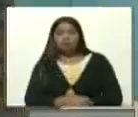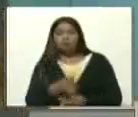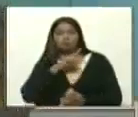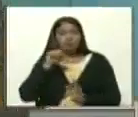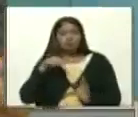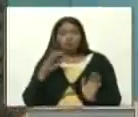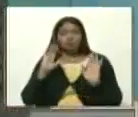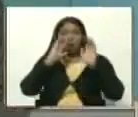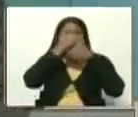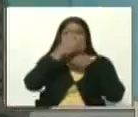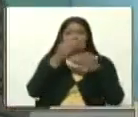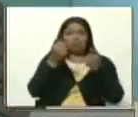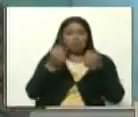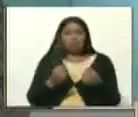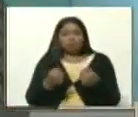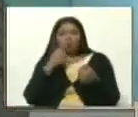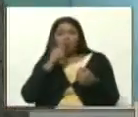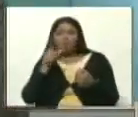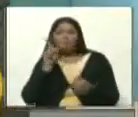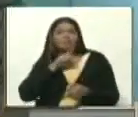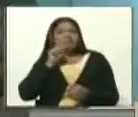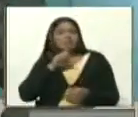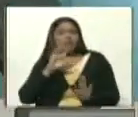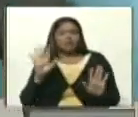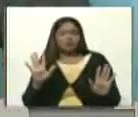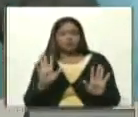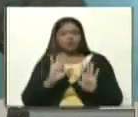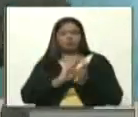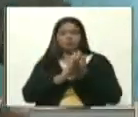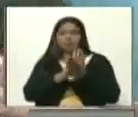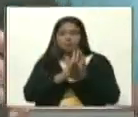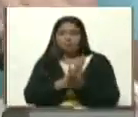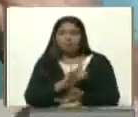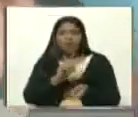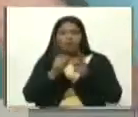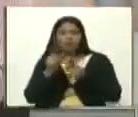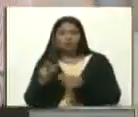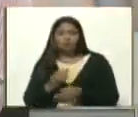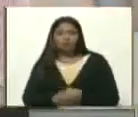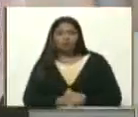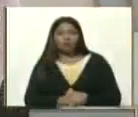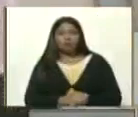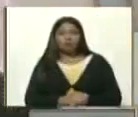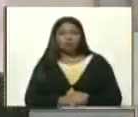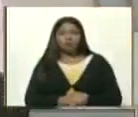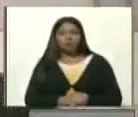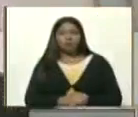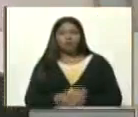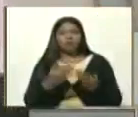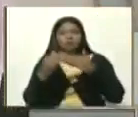estaba secuestrado, que estaban detenidos, y realmente fue una gran olla, ¿no?, que intentaron algunos sectores. El fail que se montó a